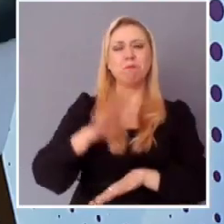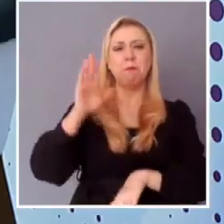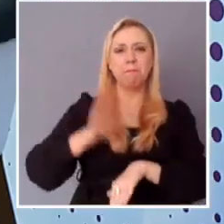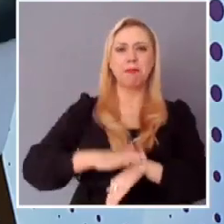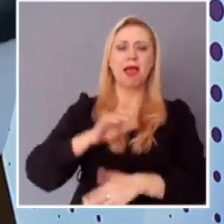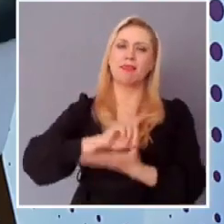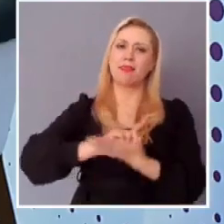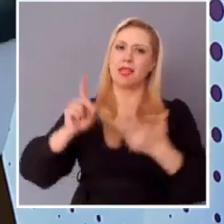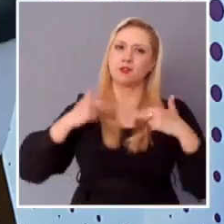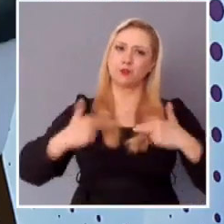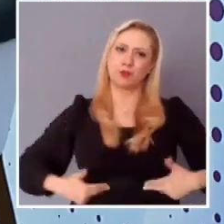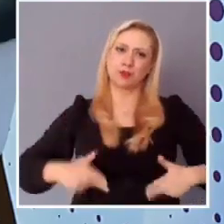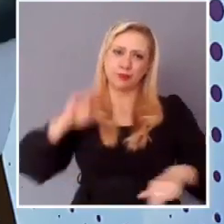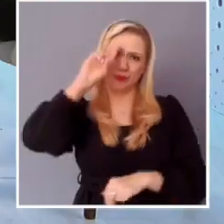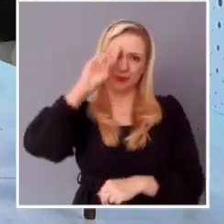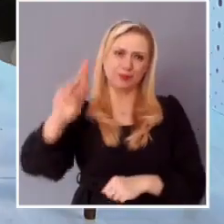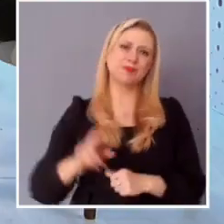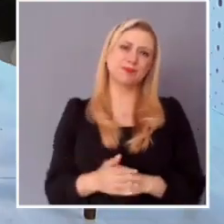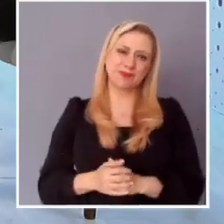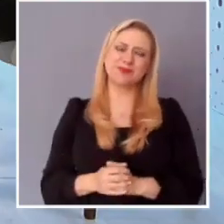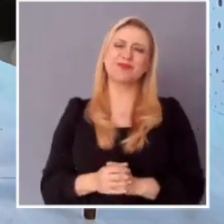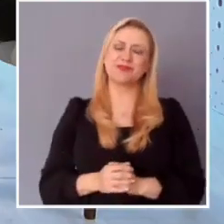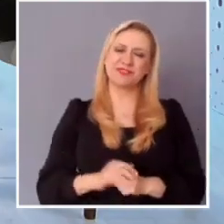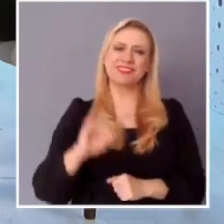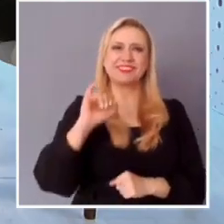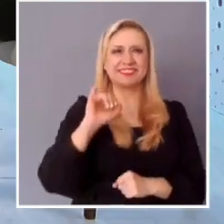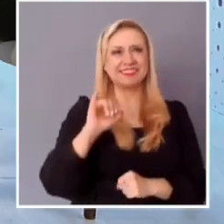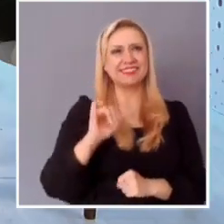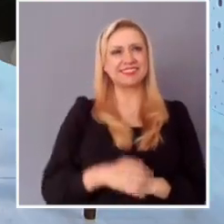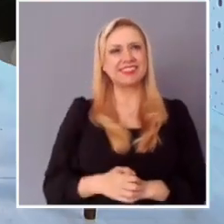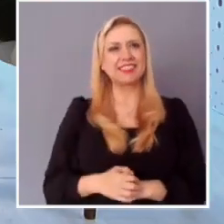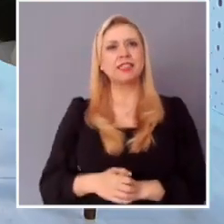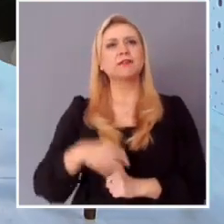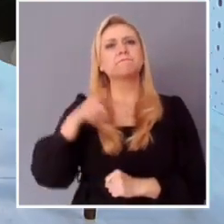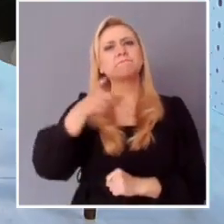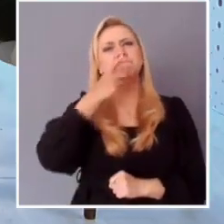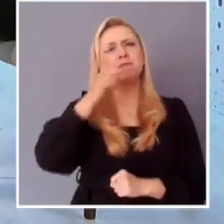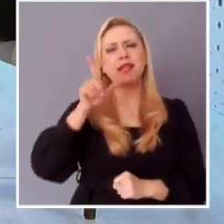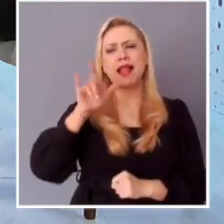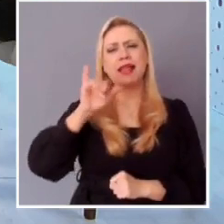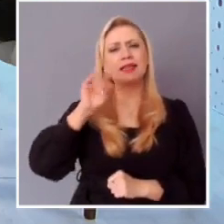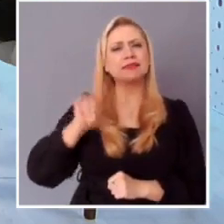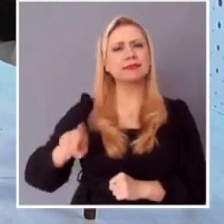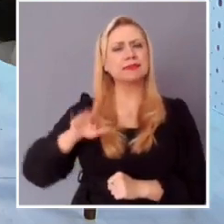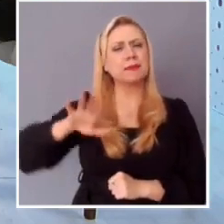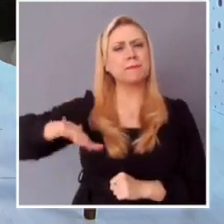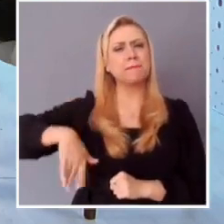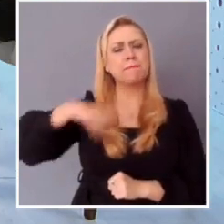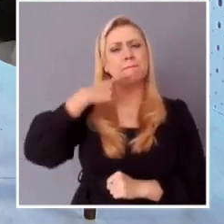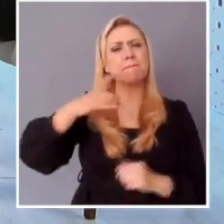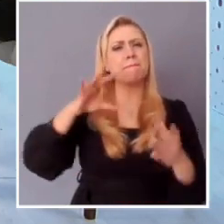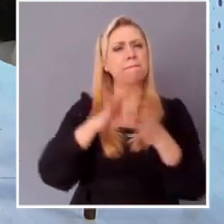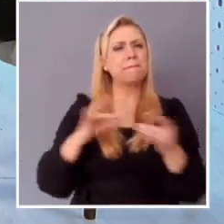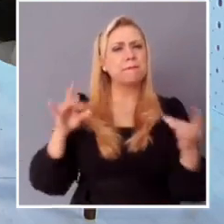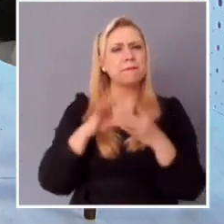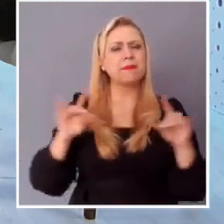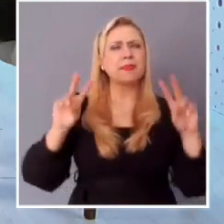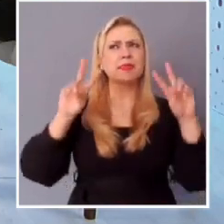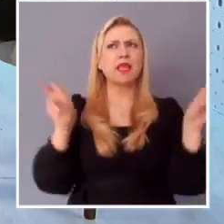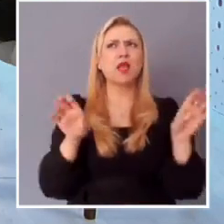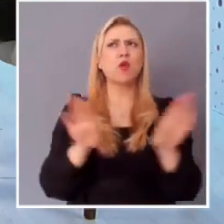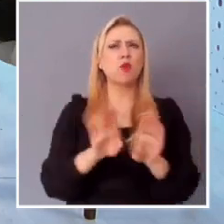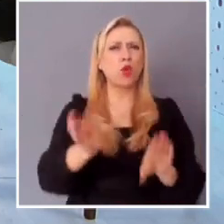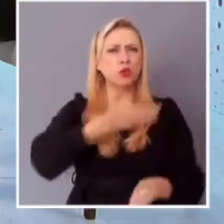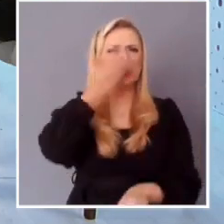en derechos humanos. Sin duda. Lisbeth, mencionaste en tu intervención o enfatizaste varias veces el tema de la